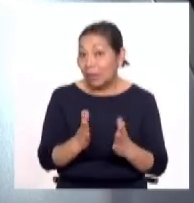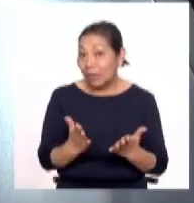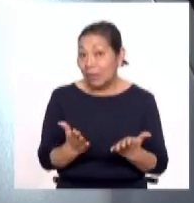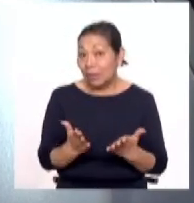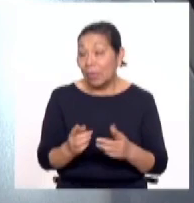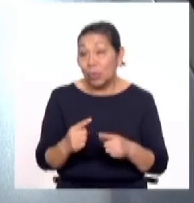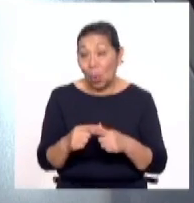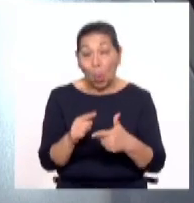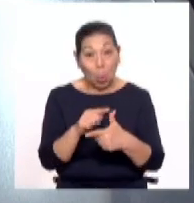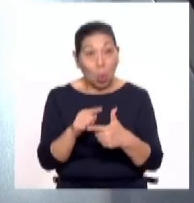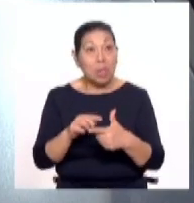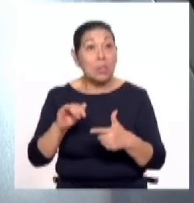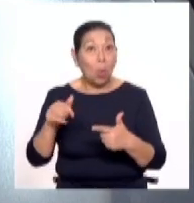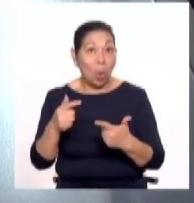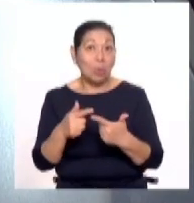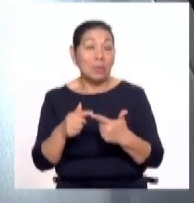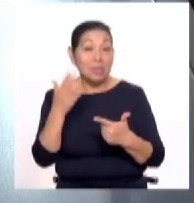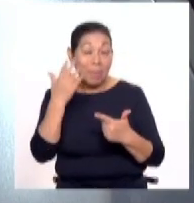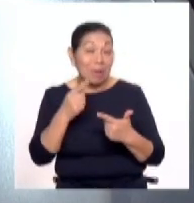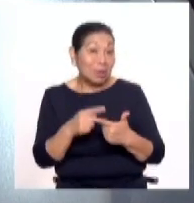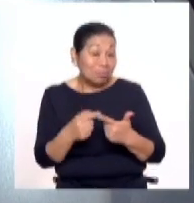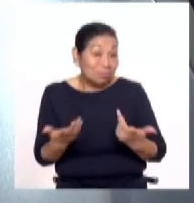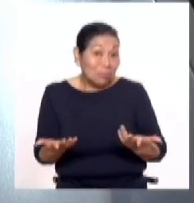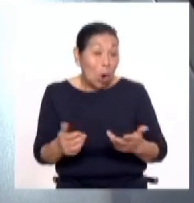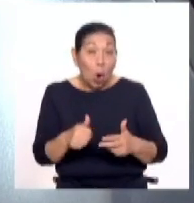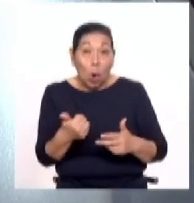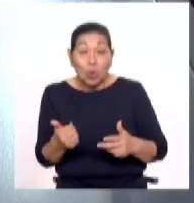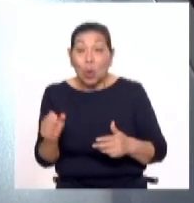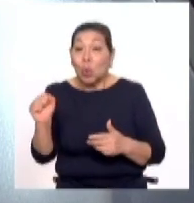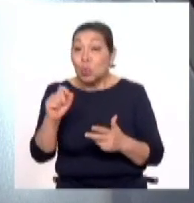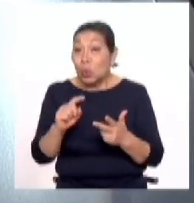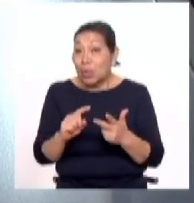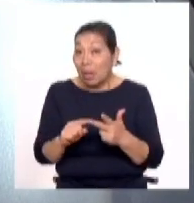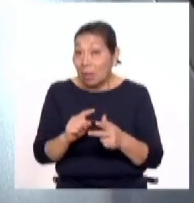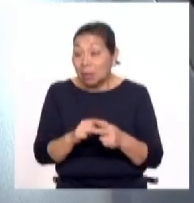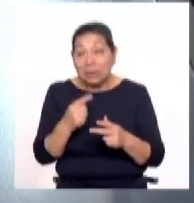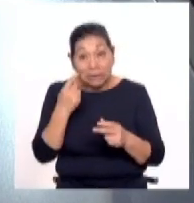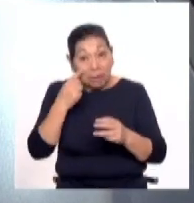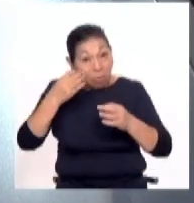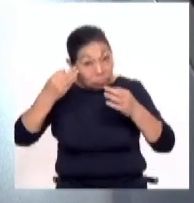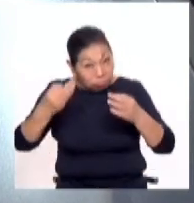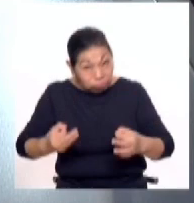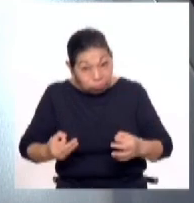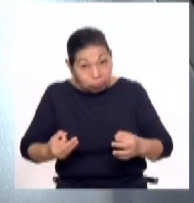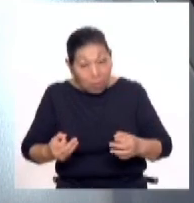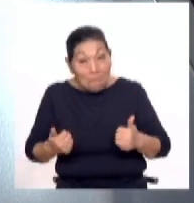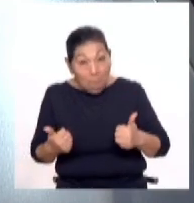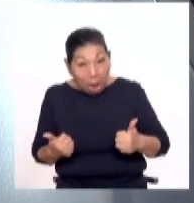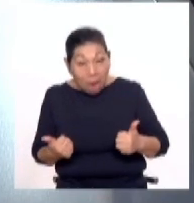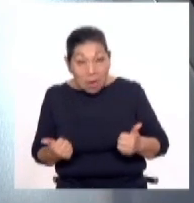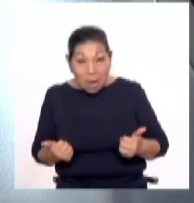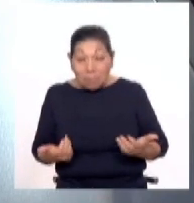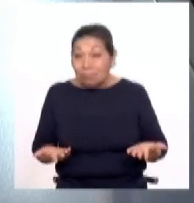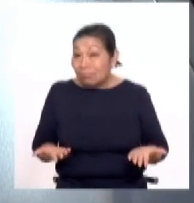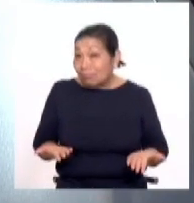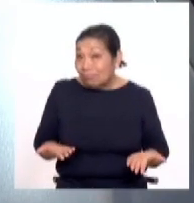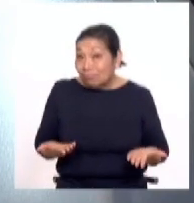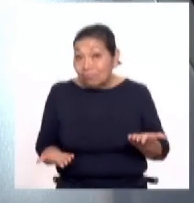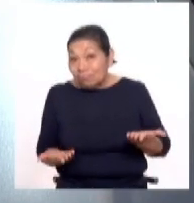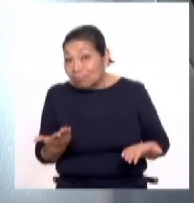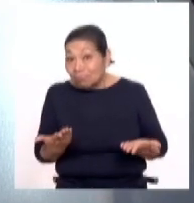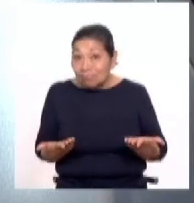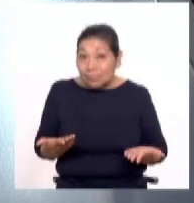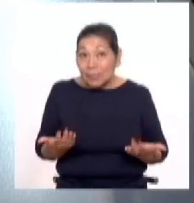estos distritos, ¿no? San Juan del Lurigancho, San Martín y los otros de Sullana, para conocer si realmente fue efectiva esta